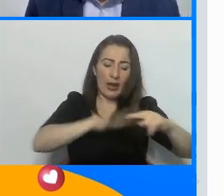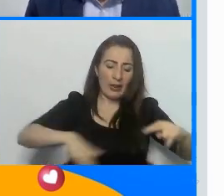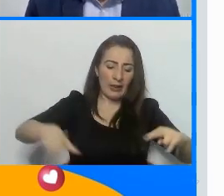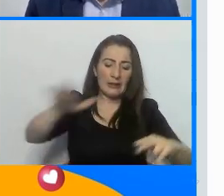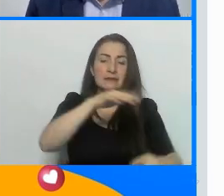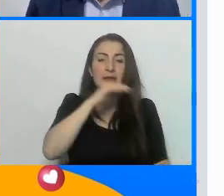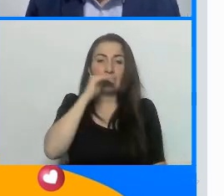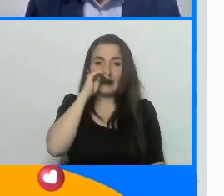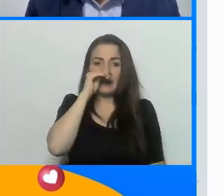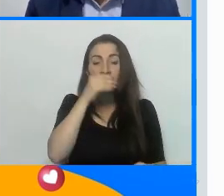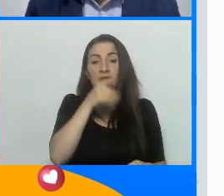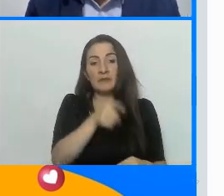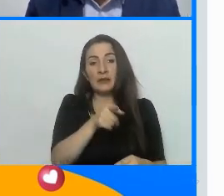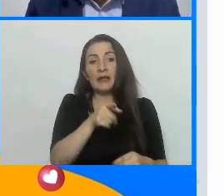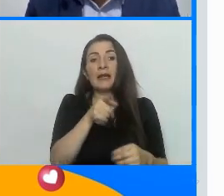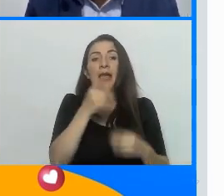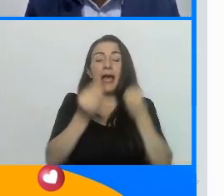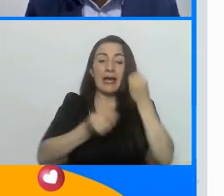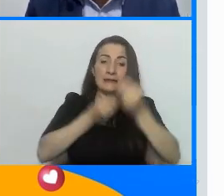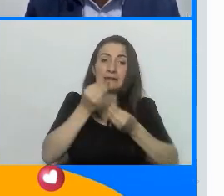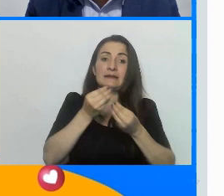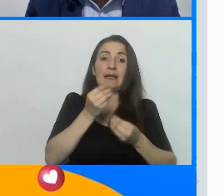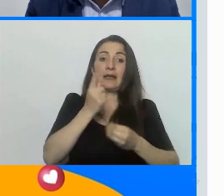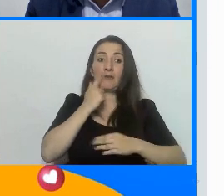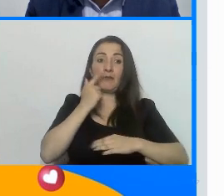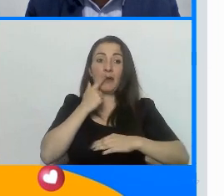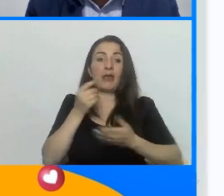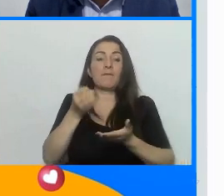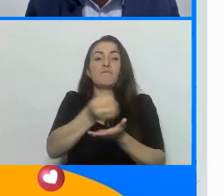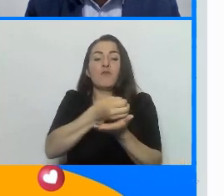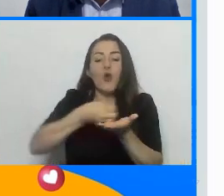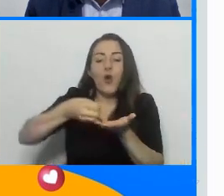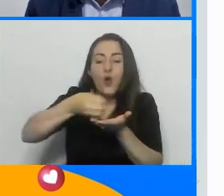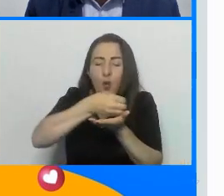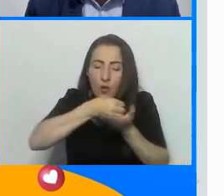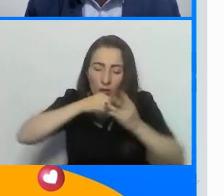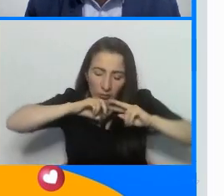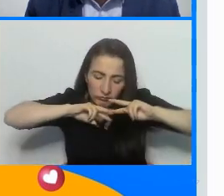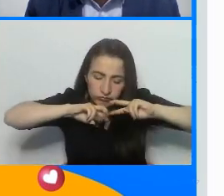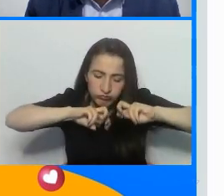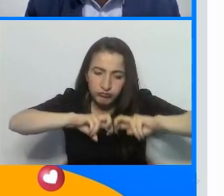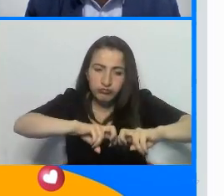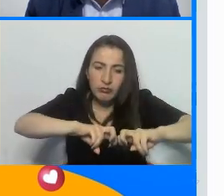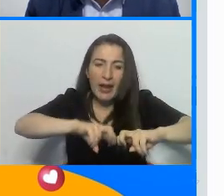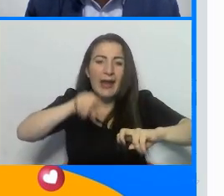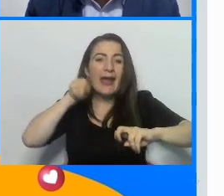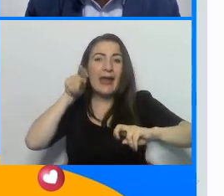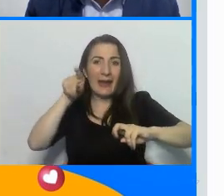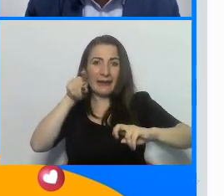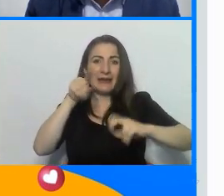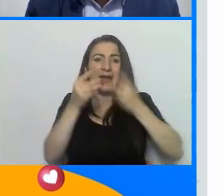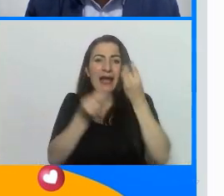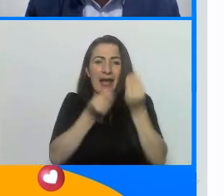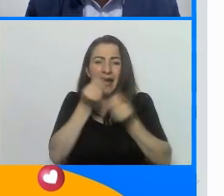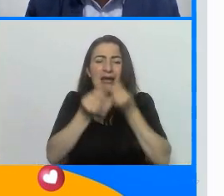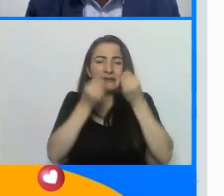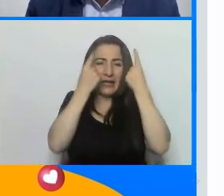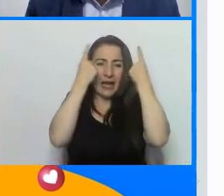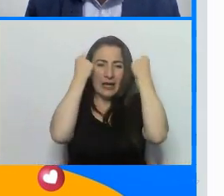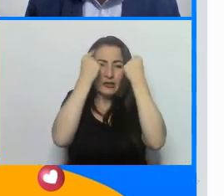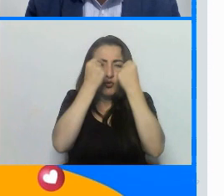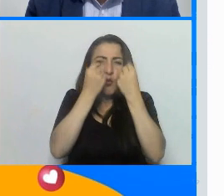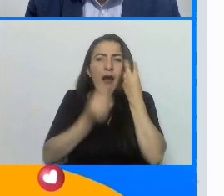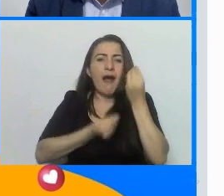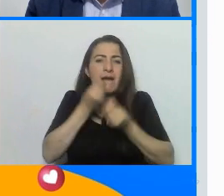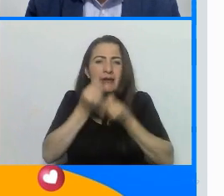eso digamos que este señor es el padre de la biología, ¿sí? Porque él empieza a